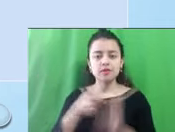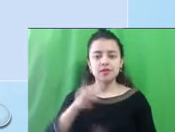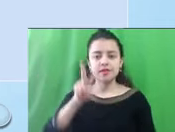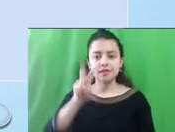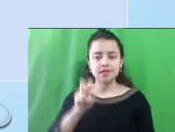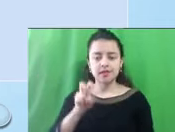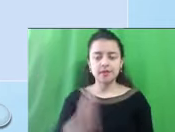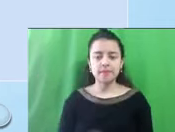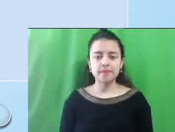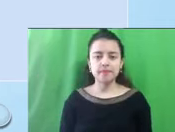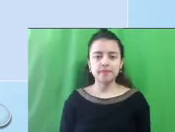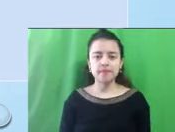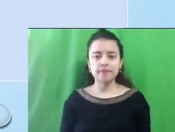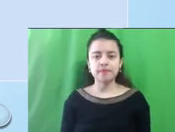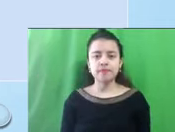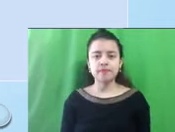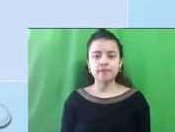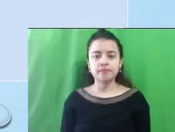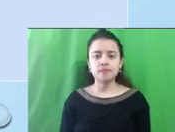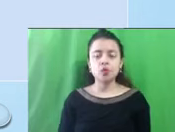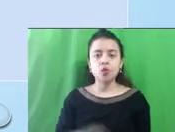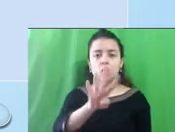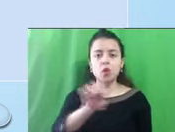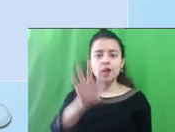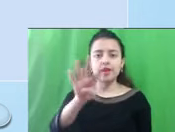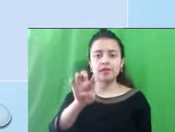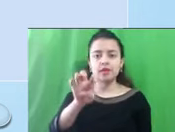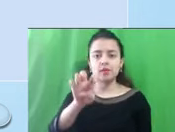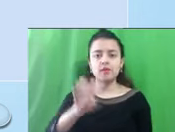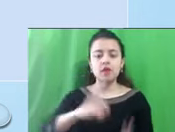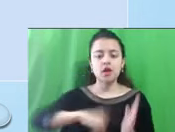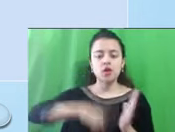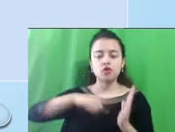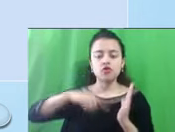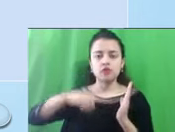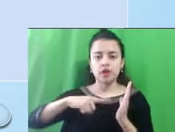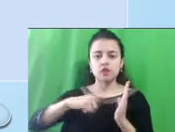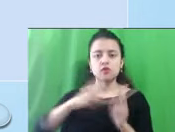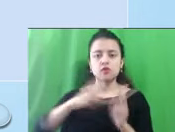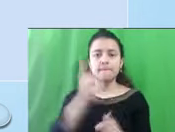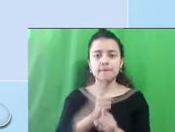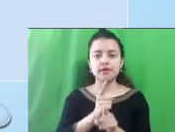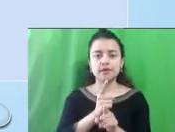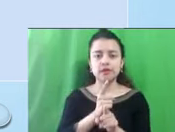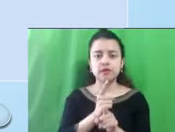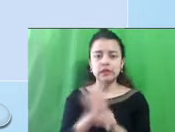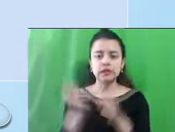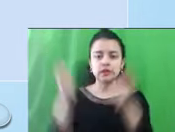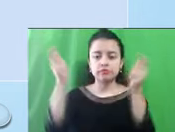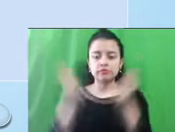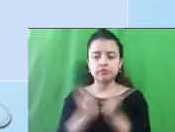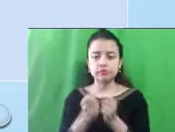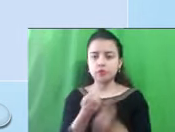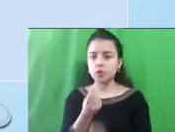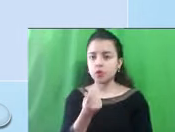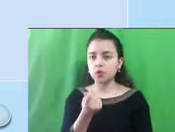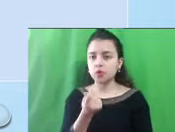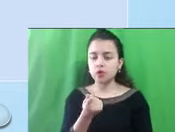cabo 49 contratos suscritos por la empresa por un valor total aproximado de más